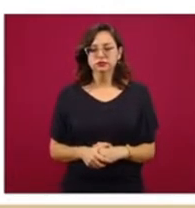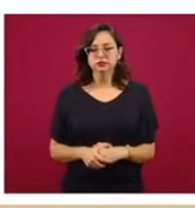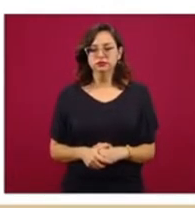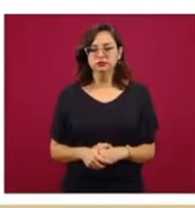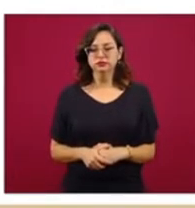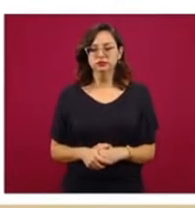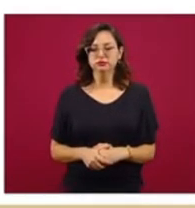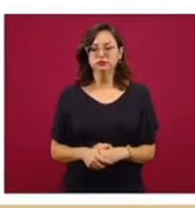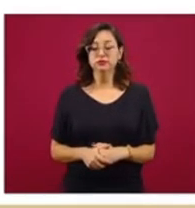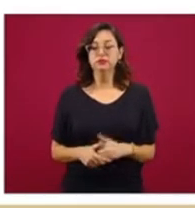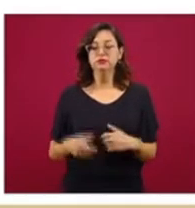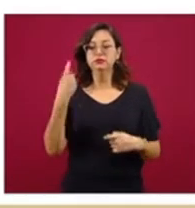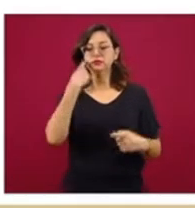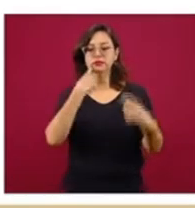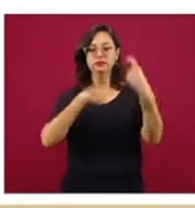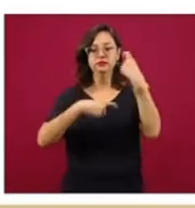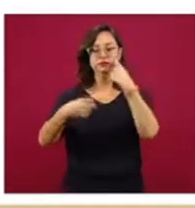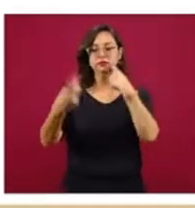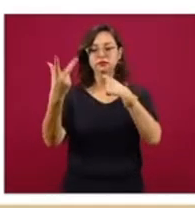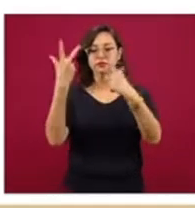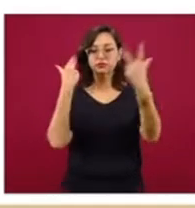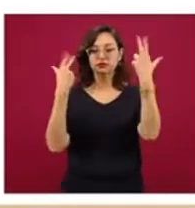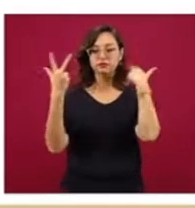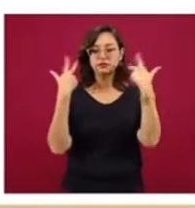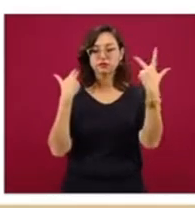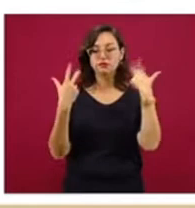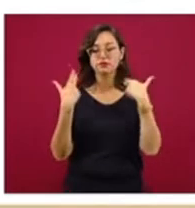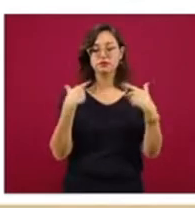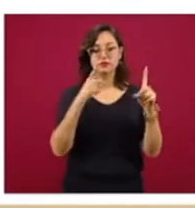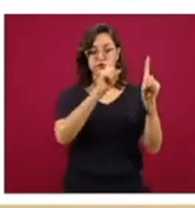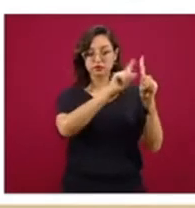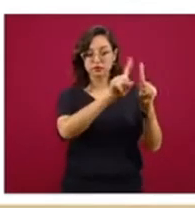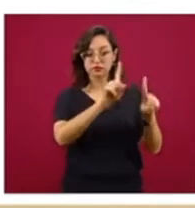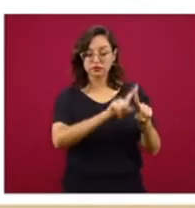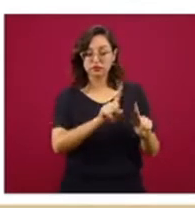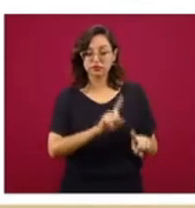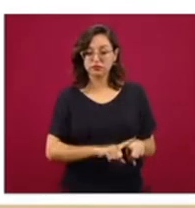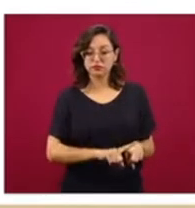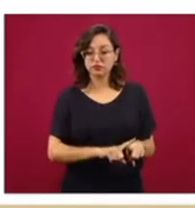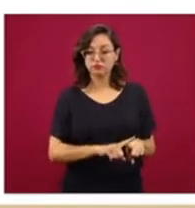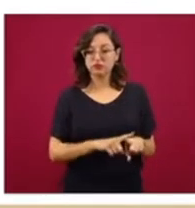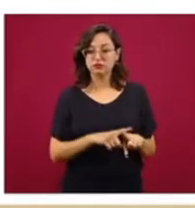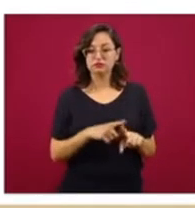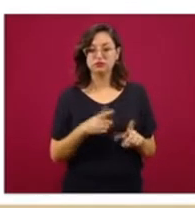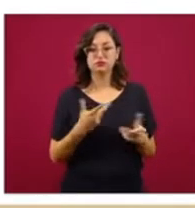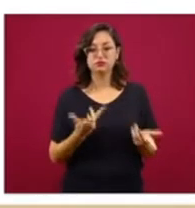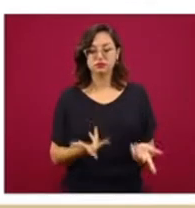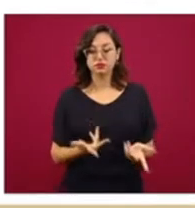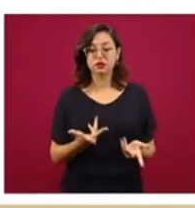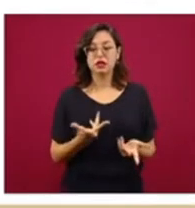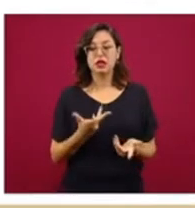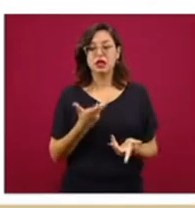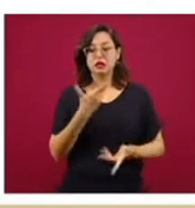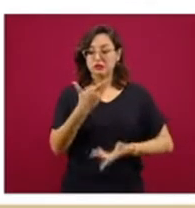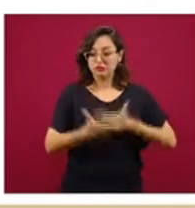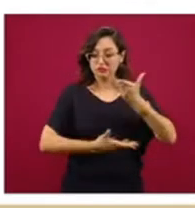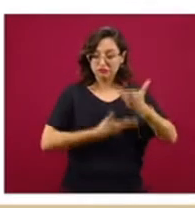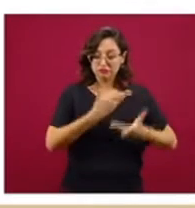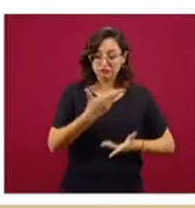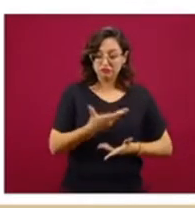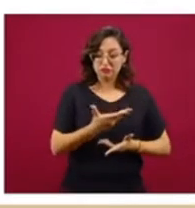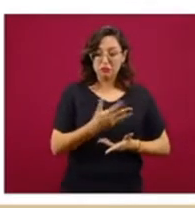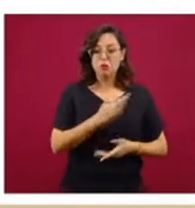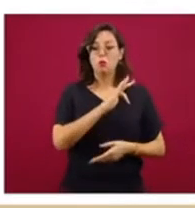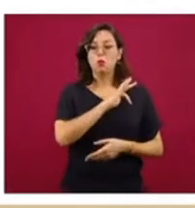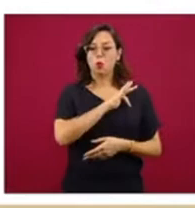Los barberías, peluquerías, estilistas y demás, se recomienda que este tipo de servicios que se